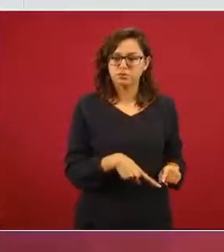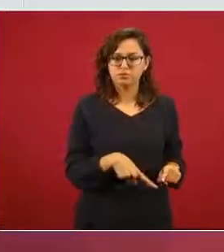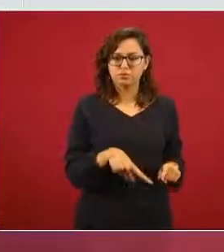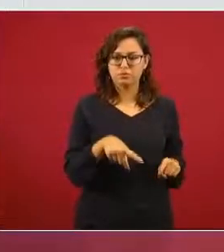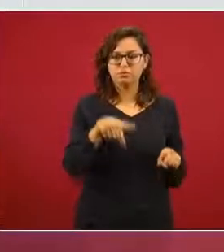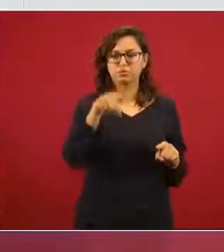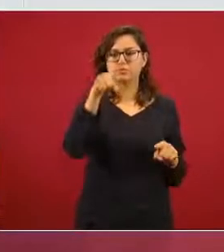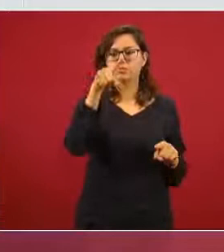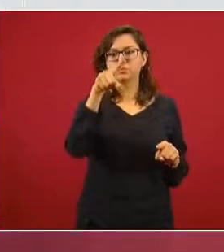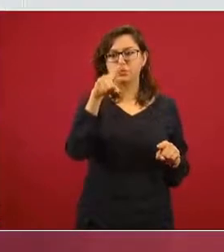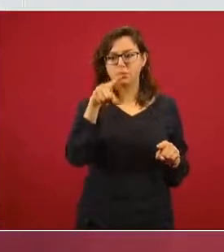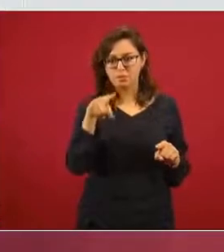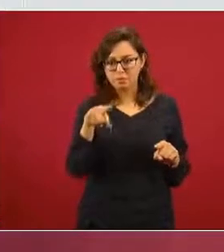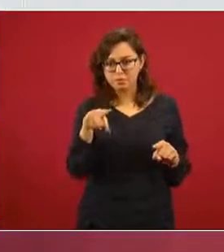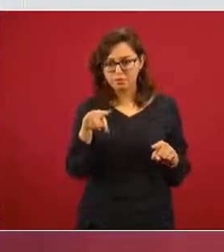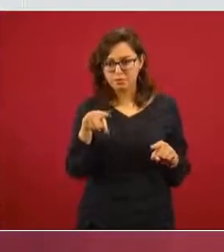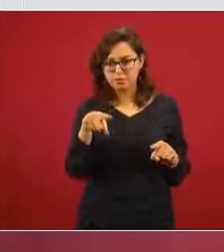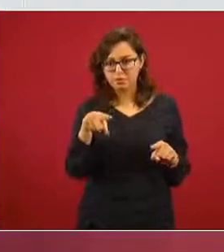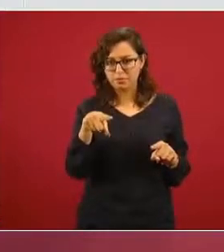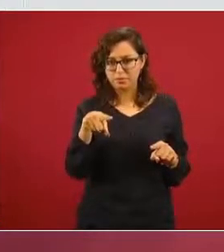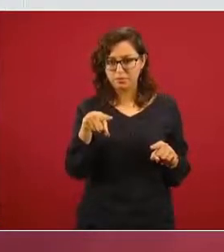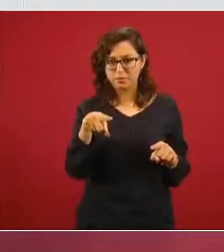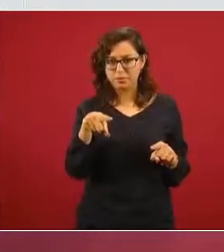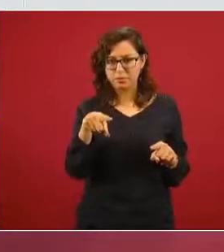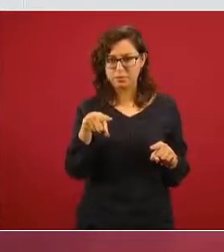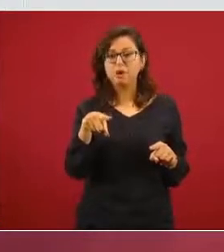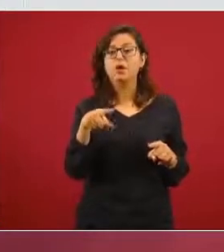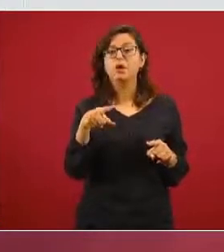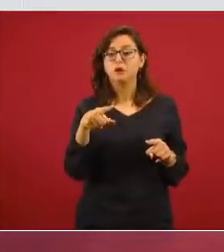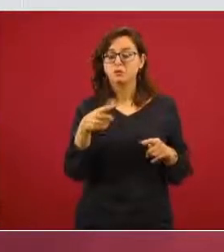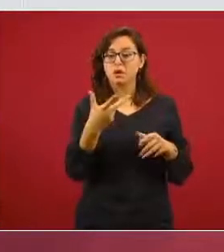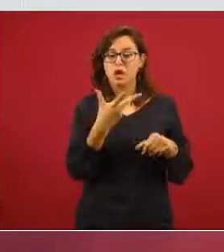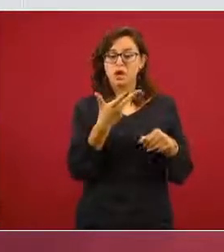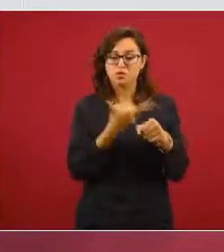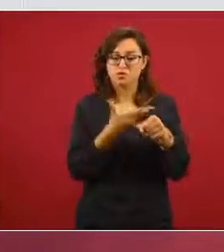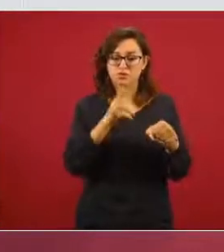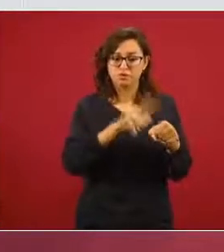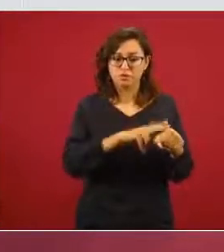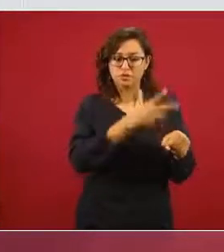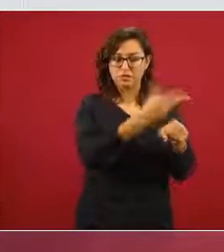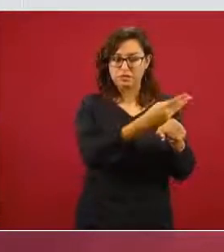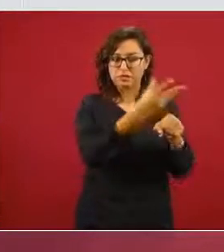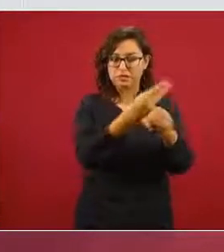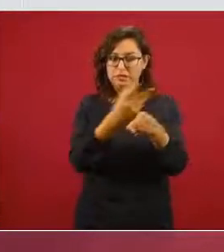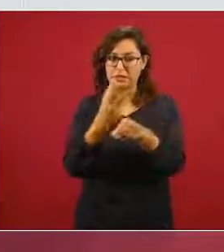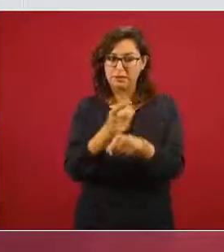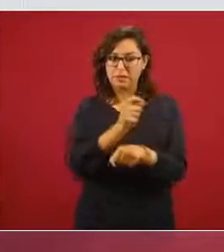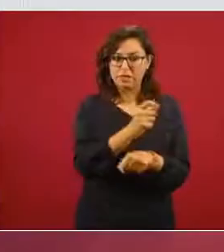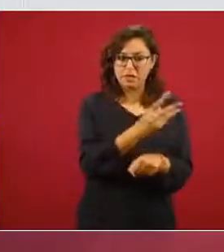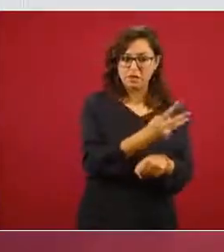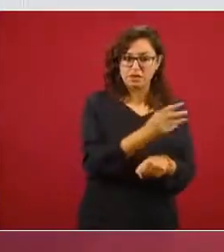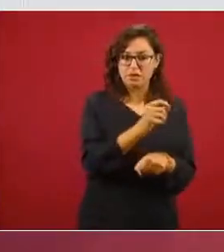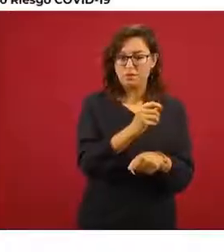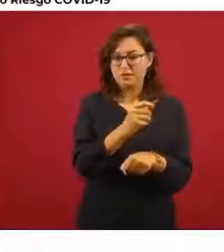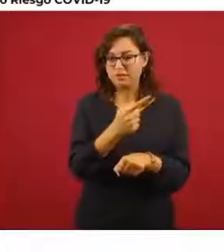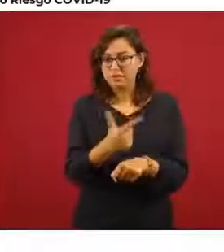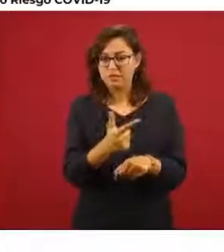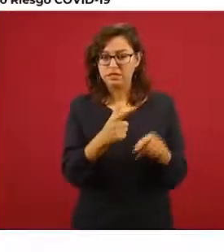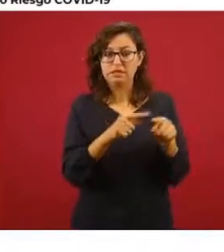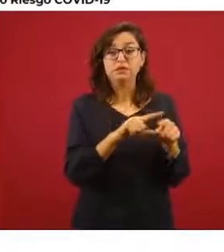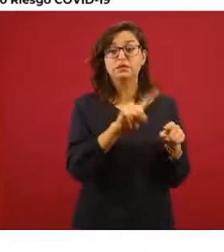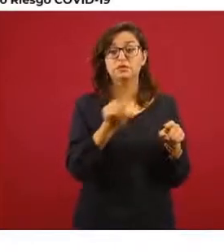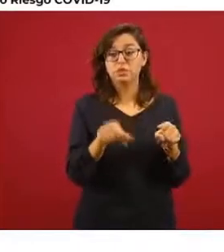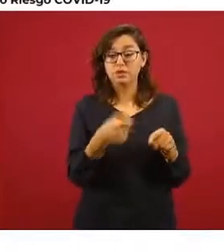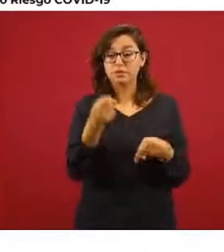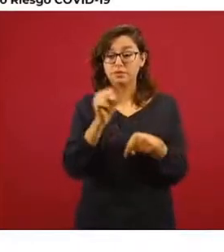casos, disminuyó cuando también hubo reconversiones hospitalarias entre estas semanas, la 24 a la 27, llegó un máximo